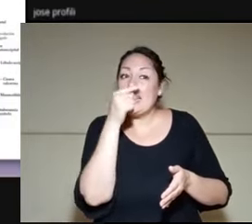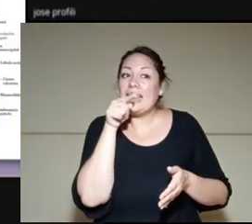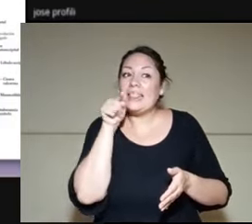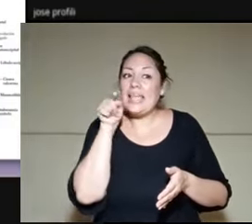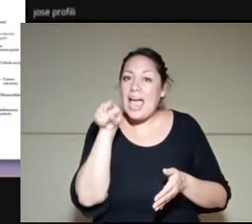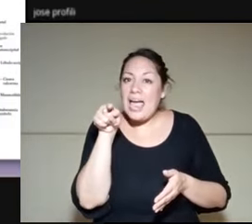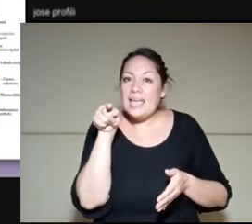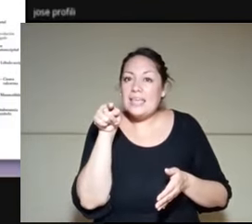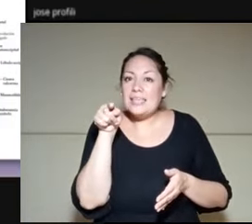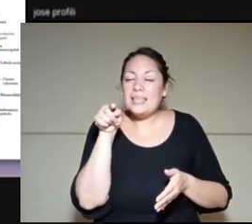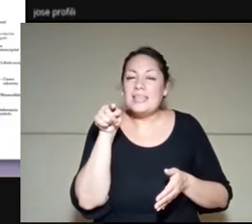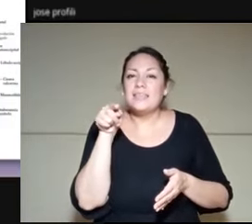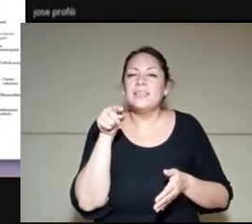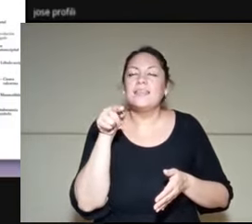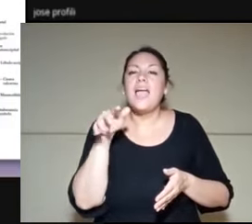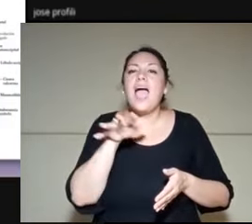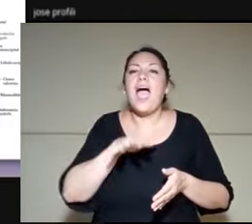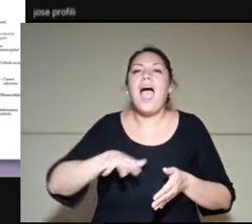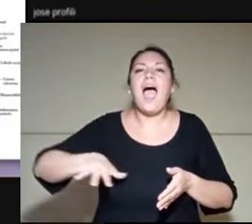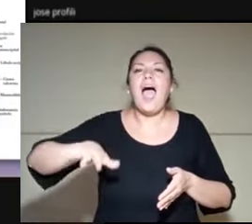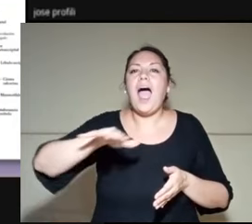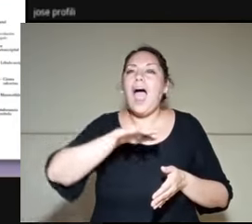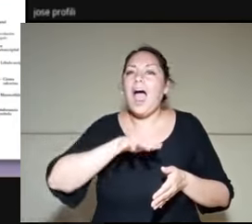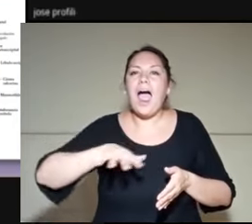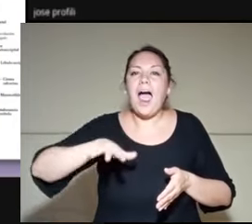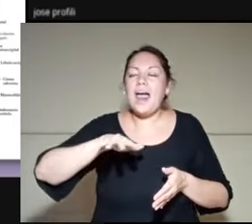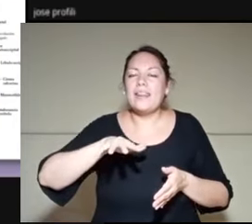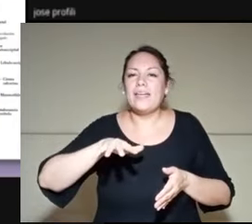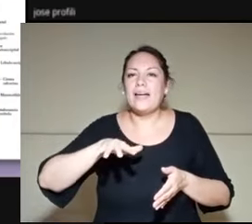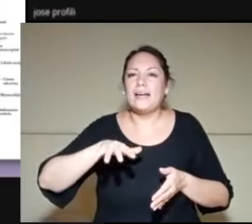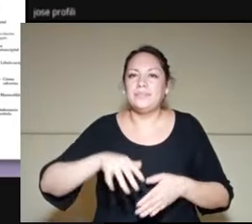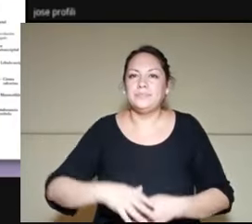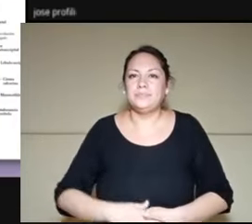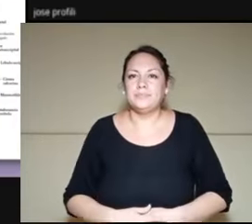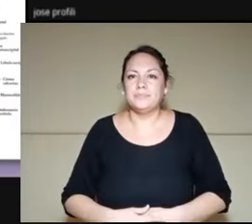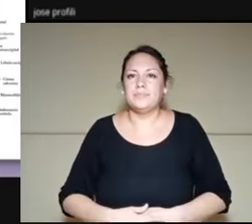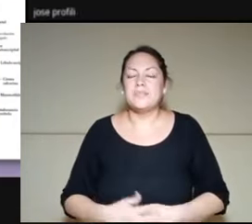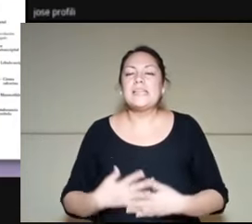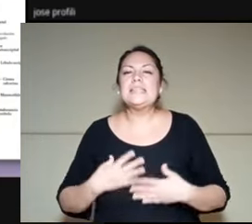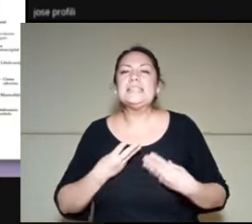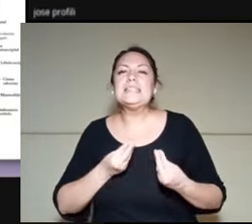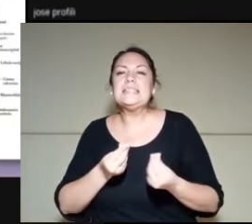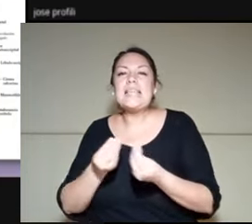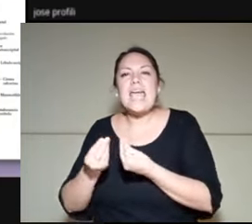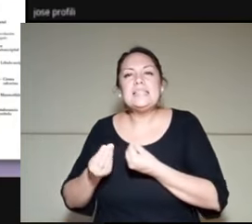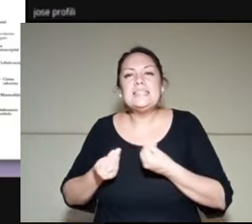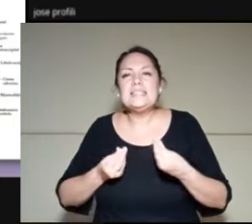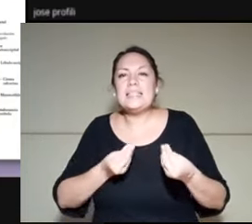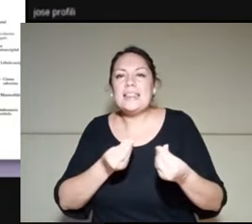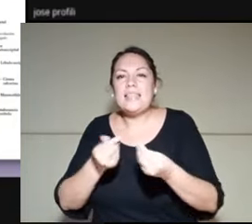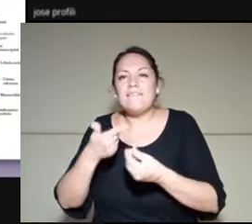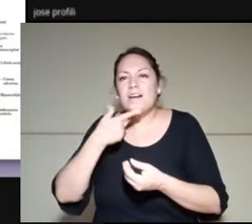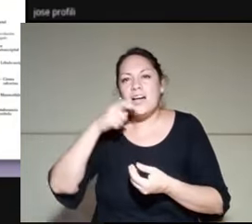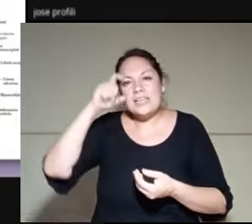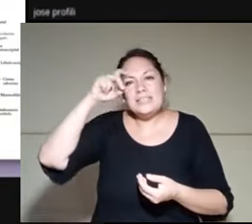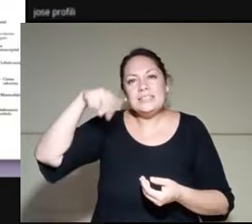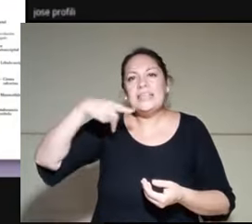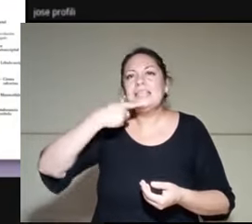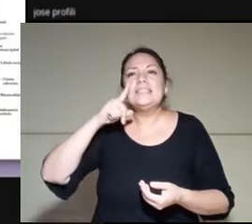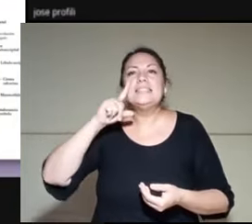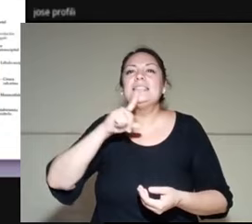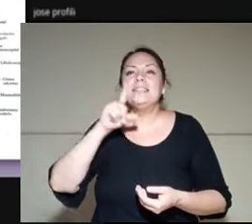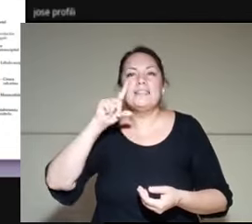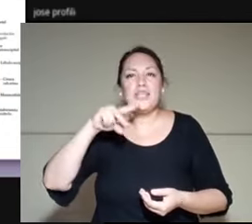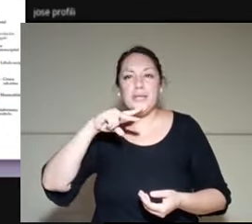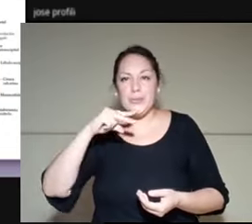ve celeste. En el lóbulo parietal tenemos el área no motora como en el frontal, tenemos el área sensitiva. Todo lo que